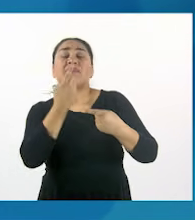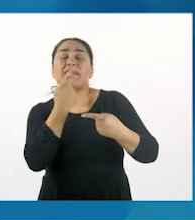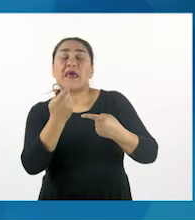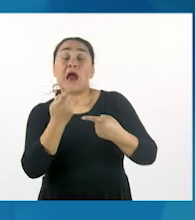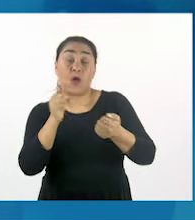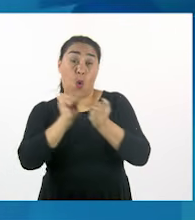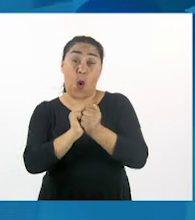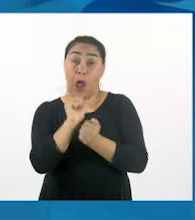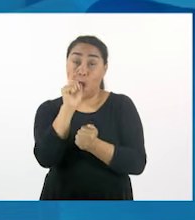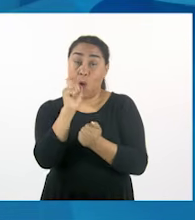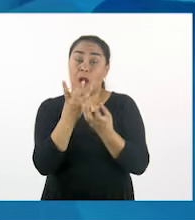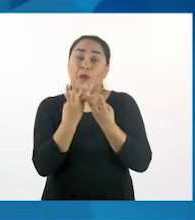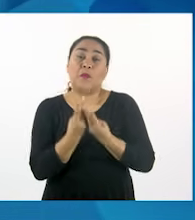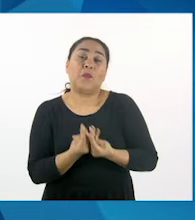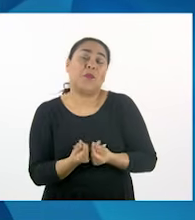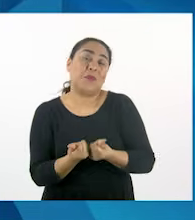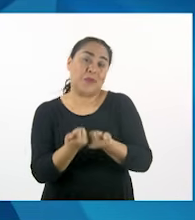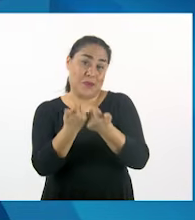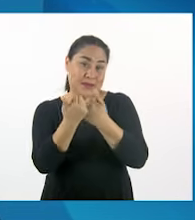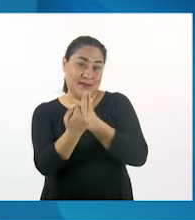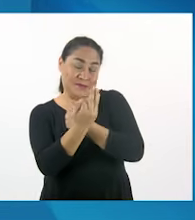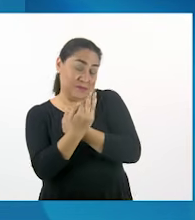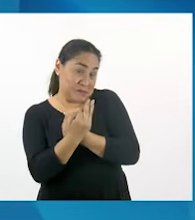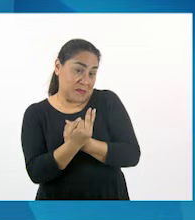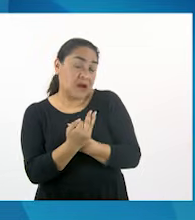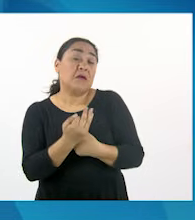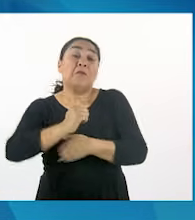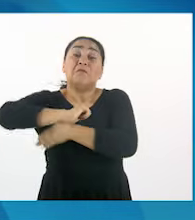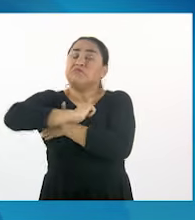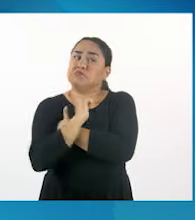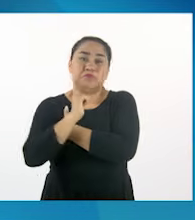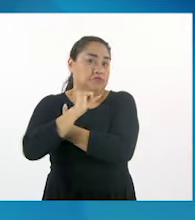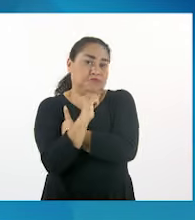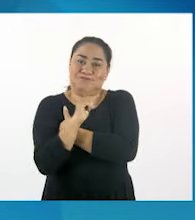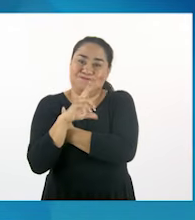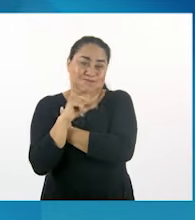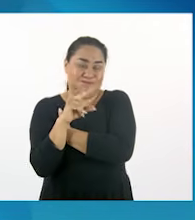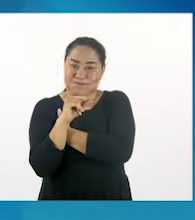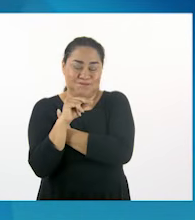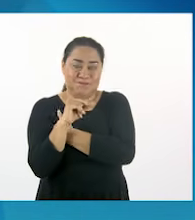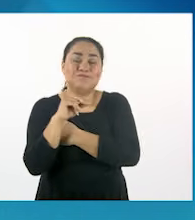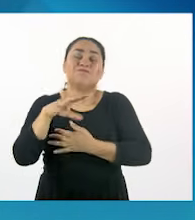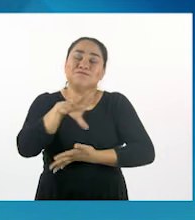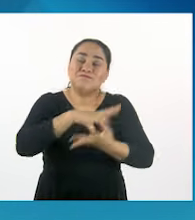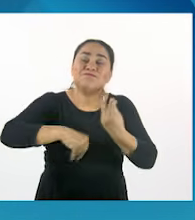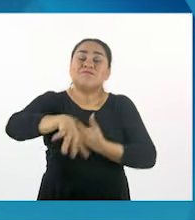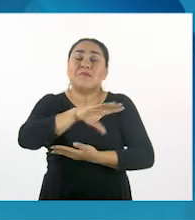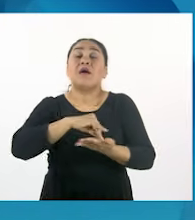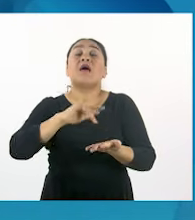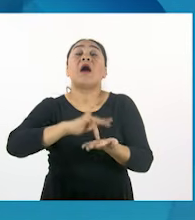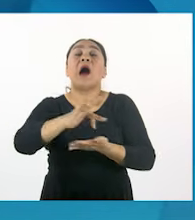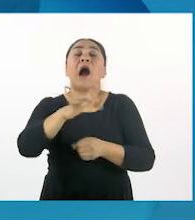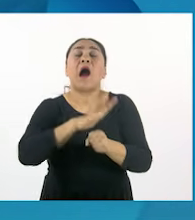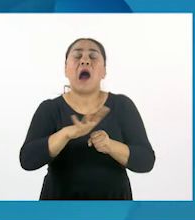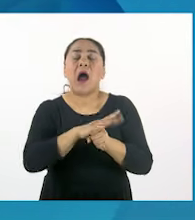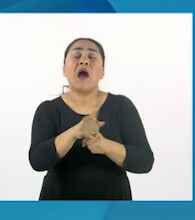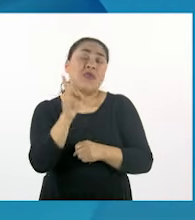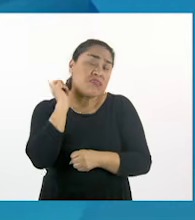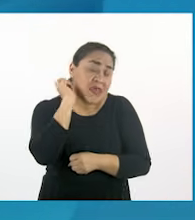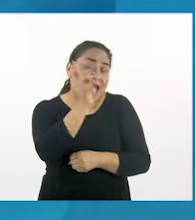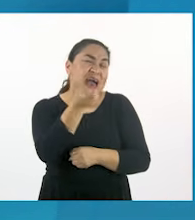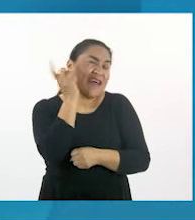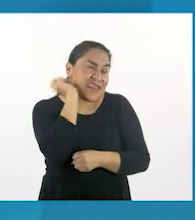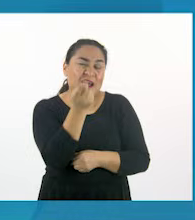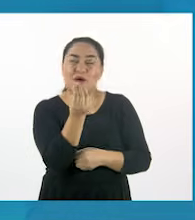agua. Por lo general no se almacenan, se obtienen por medio de la comida diaria y